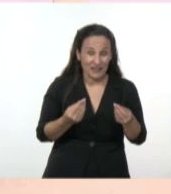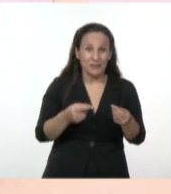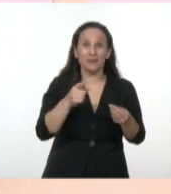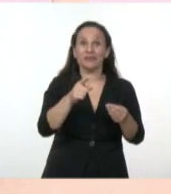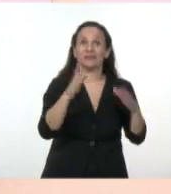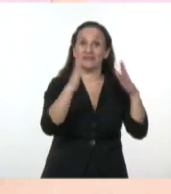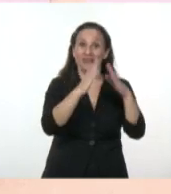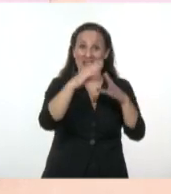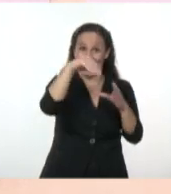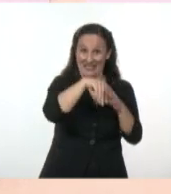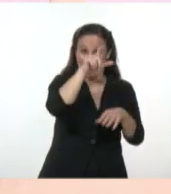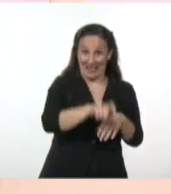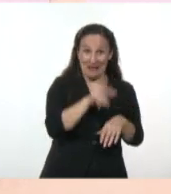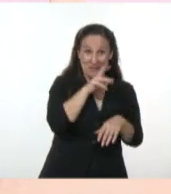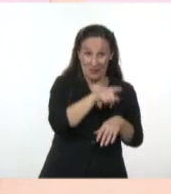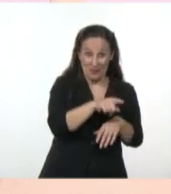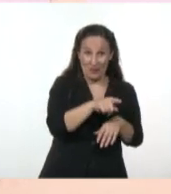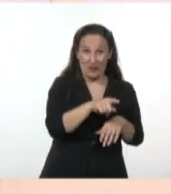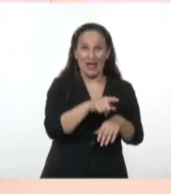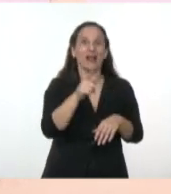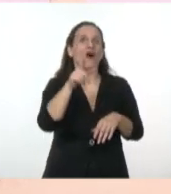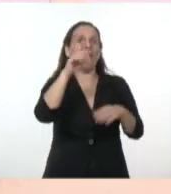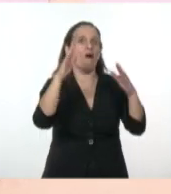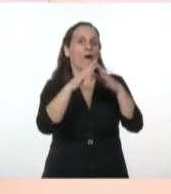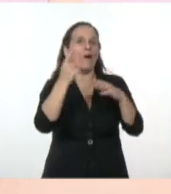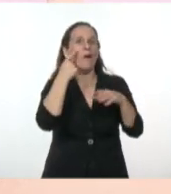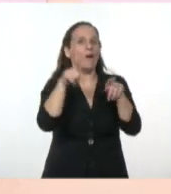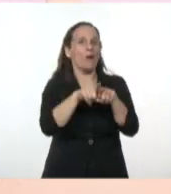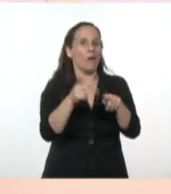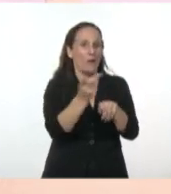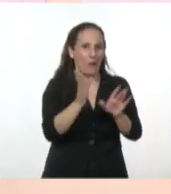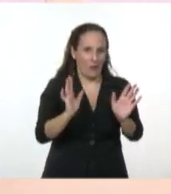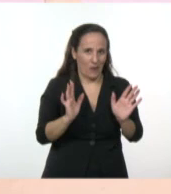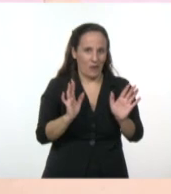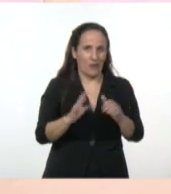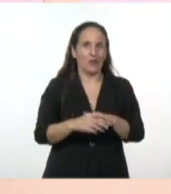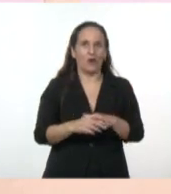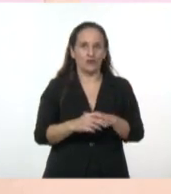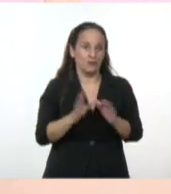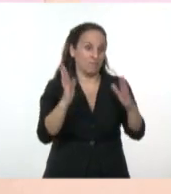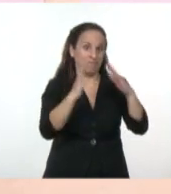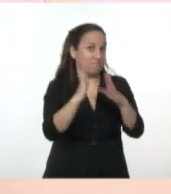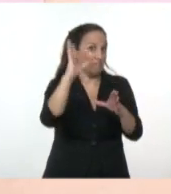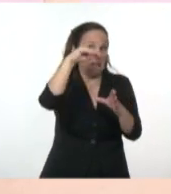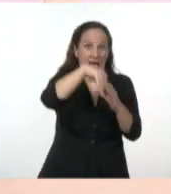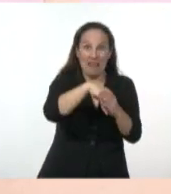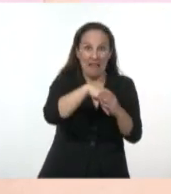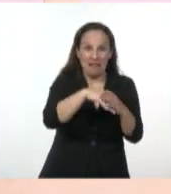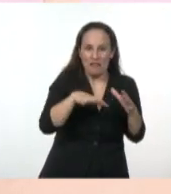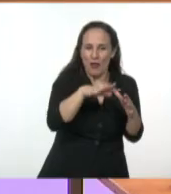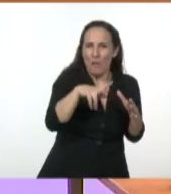domicilio de la víctima o en el domicilio compartido. Es decir, que sucede puertas adentro, en el ámbito